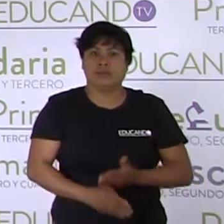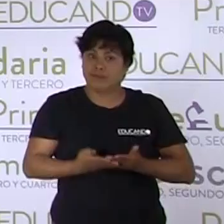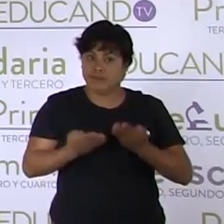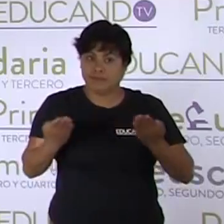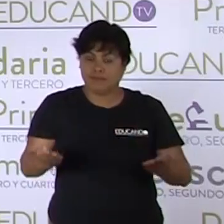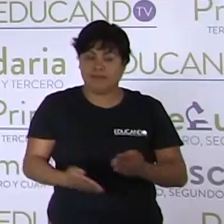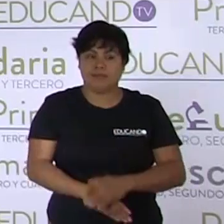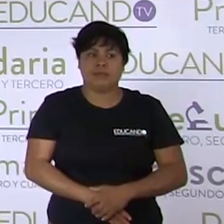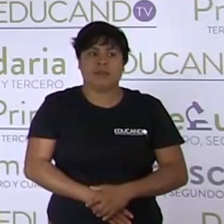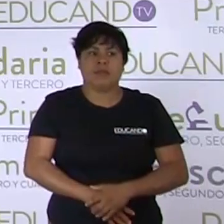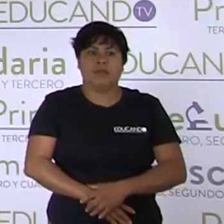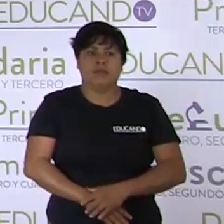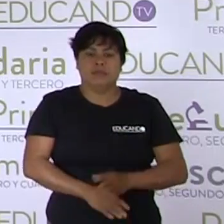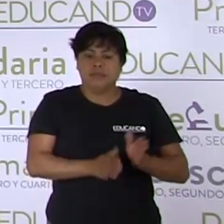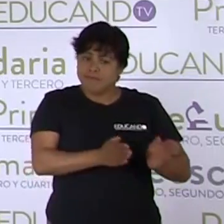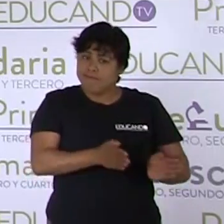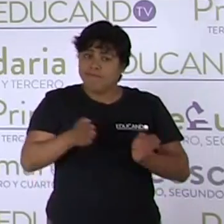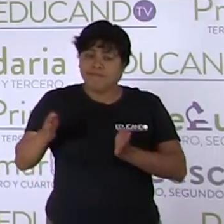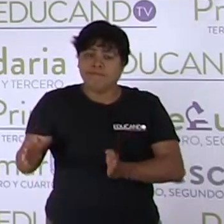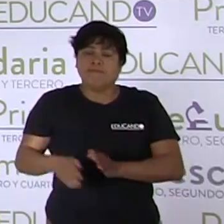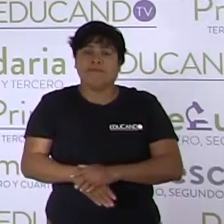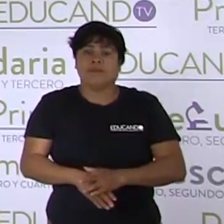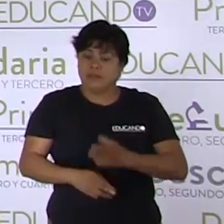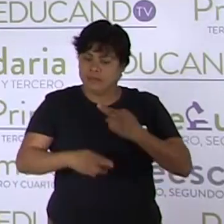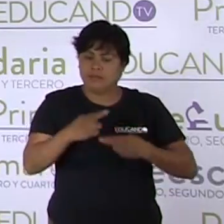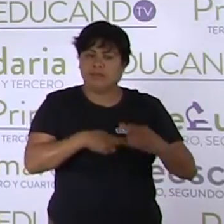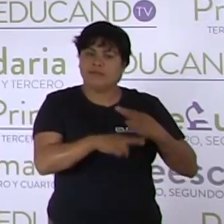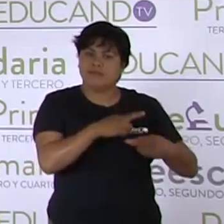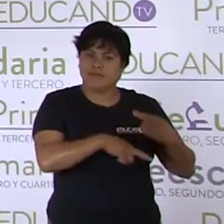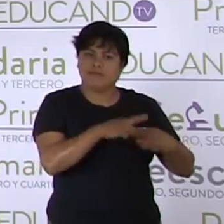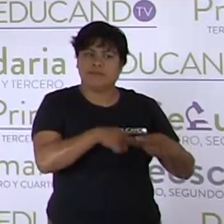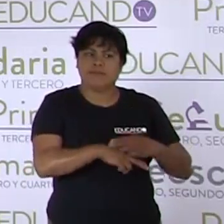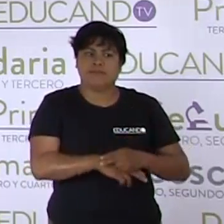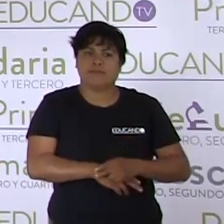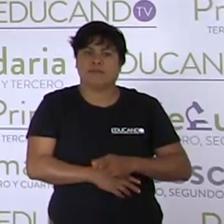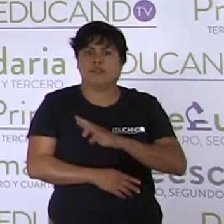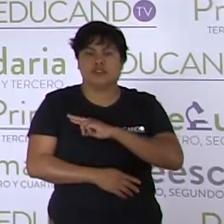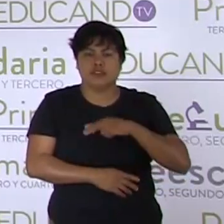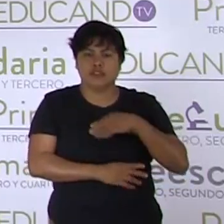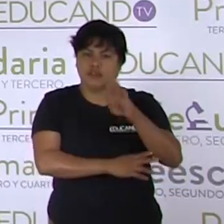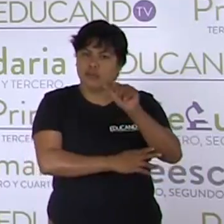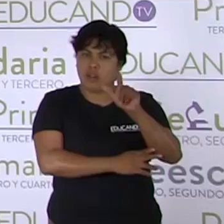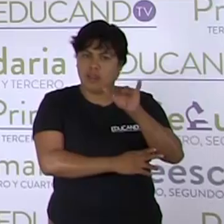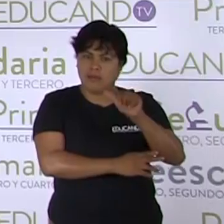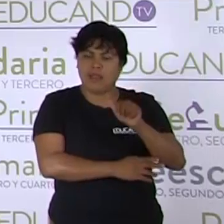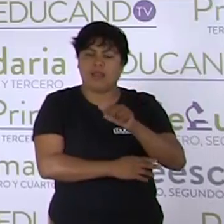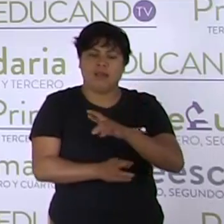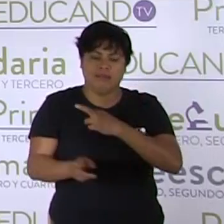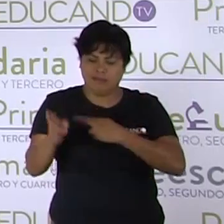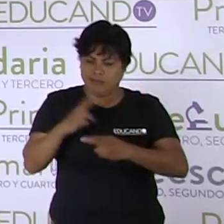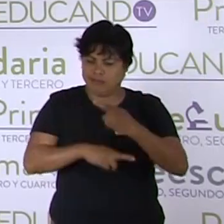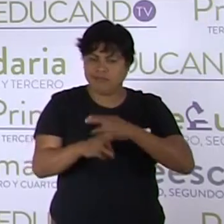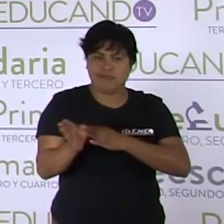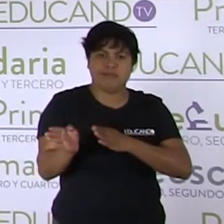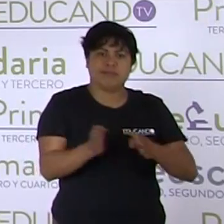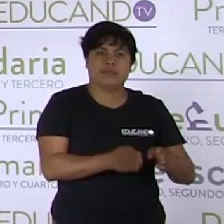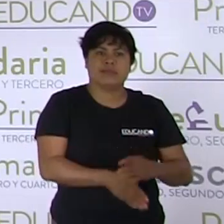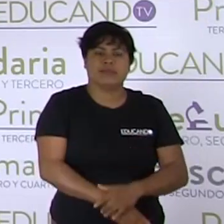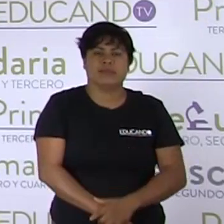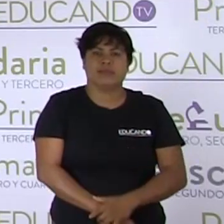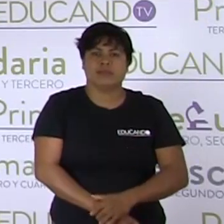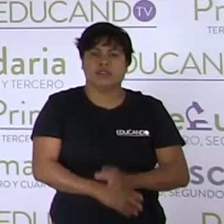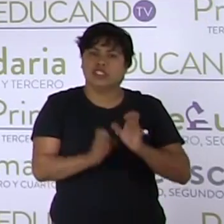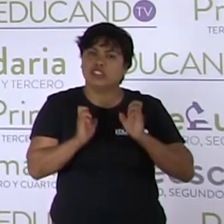Ahora nos regresamos más bien. Fuimos hasta Bolivia, ahora regresamos